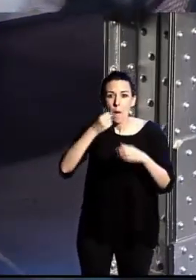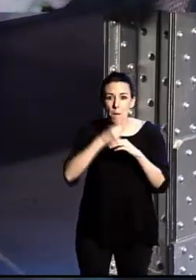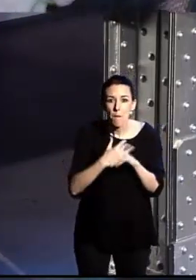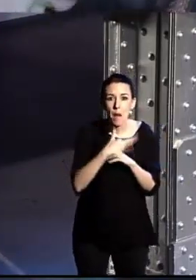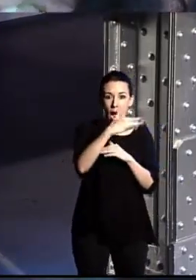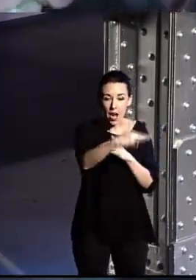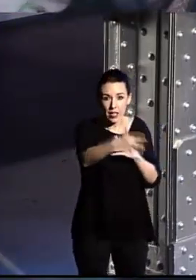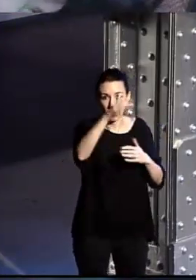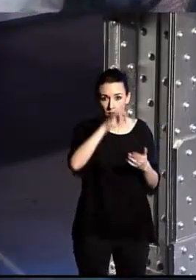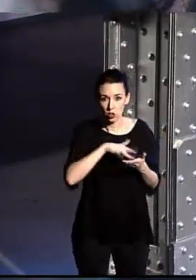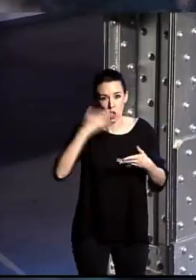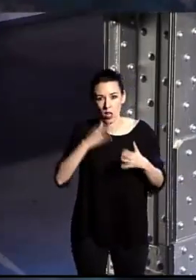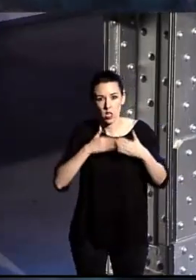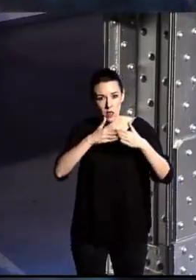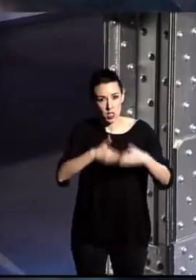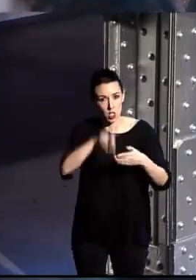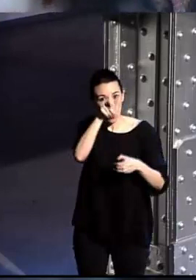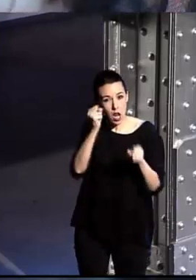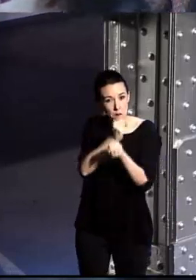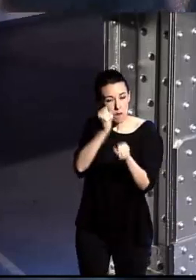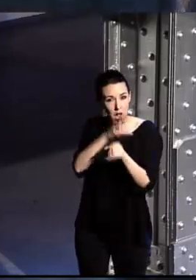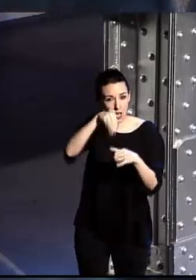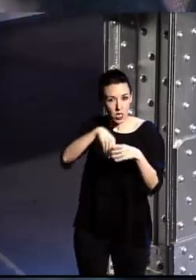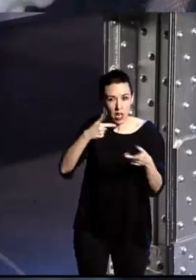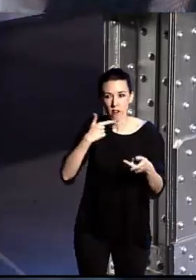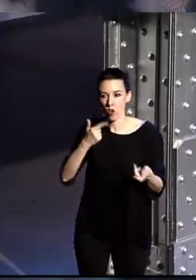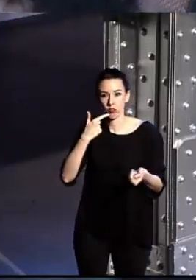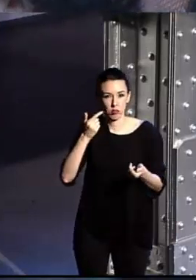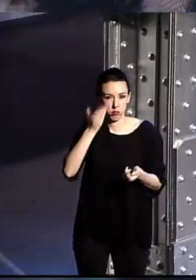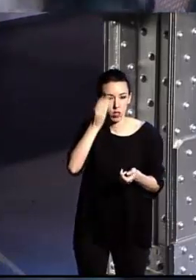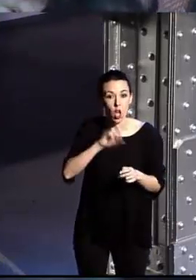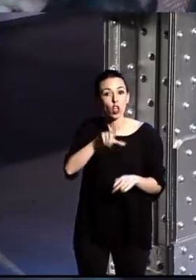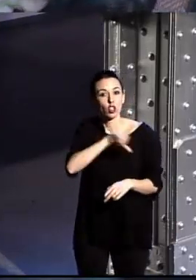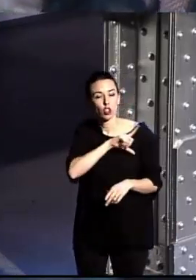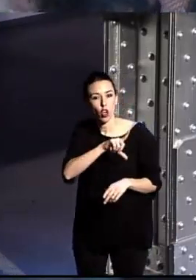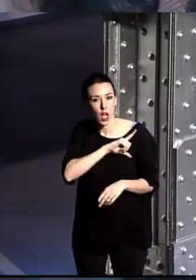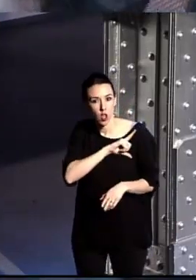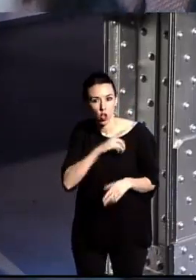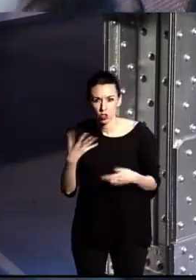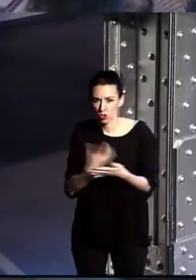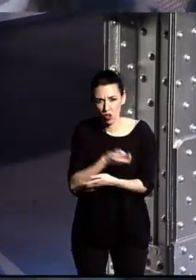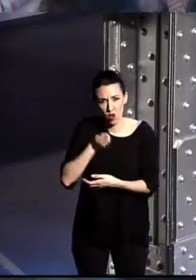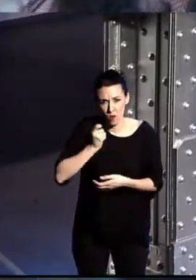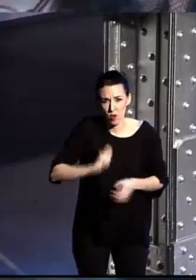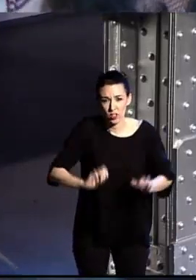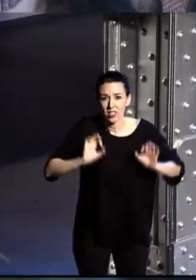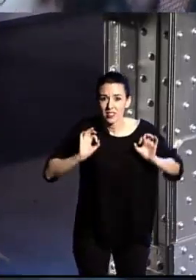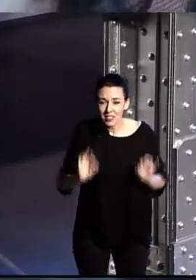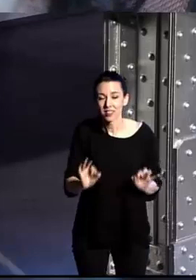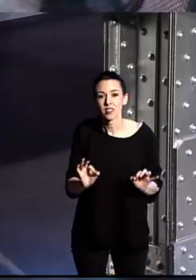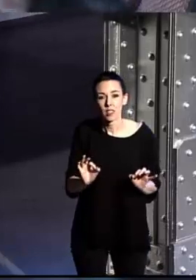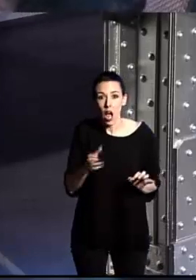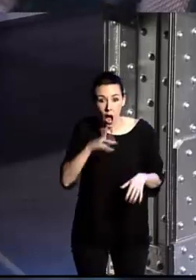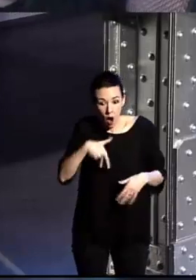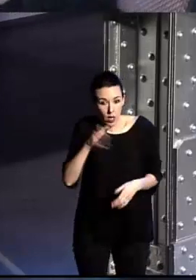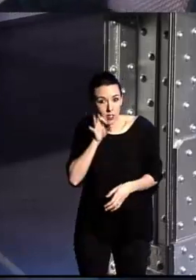mares que hay que cruzar con marineros, entonces marineros expedicionarios. Soldados son todo profesiones que todavía ahora en el